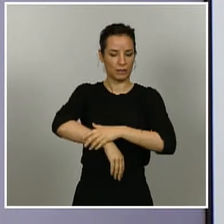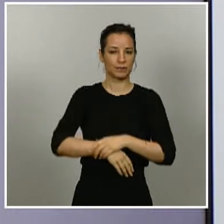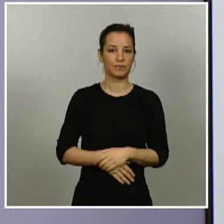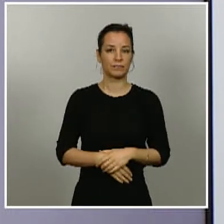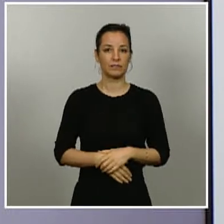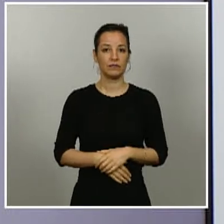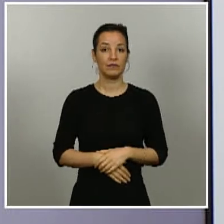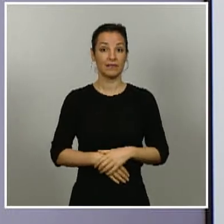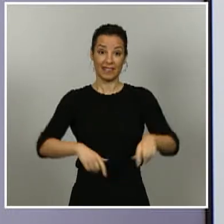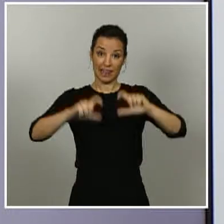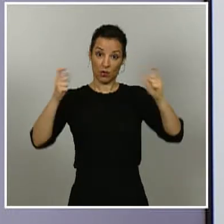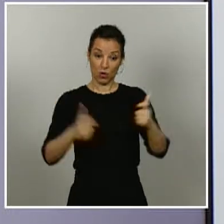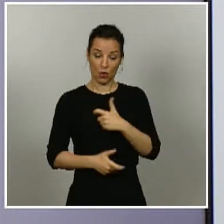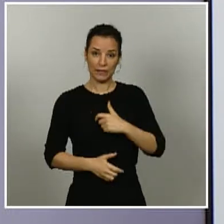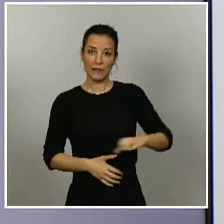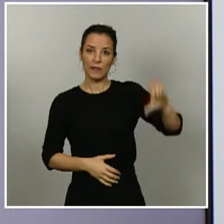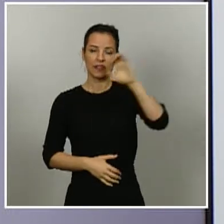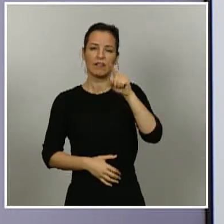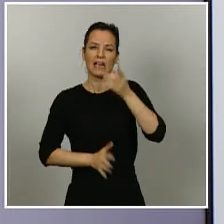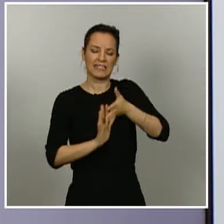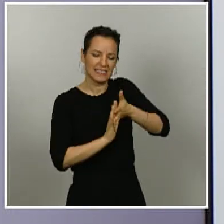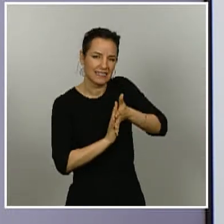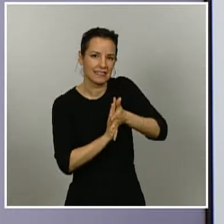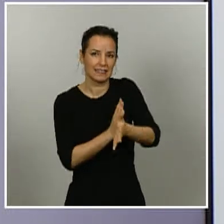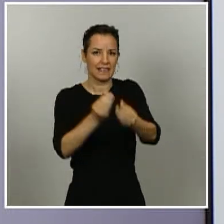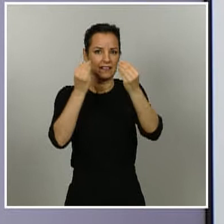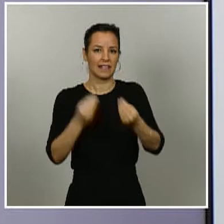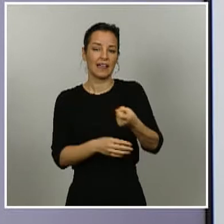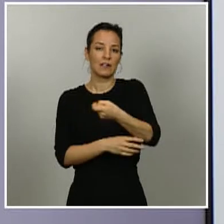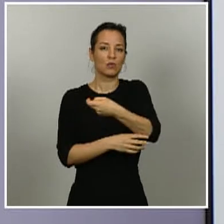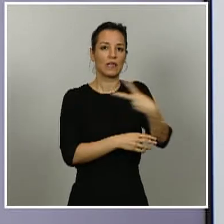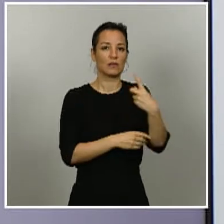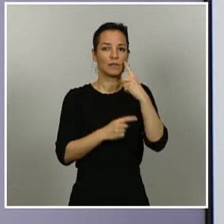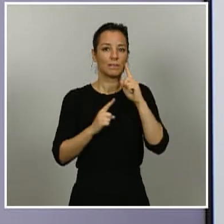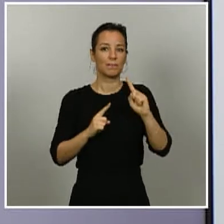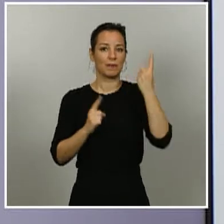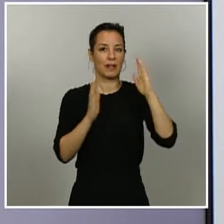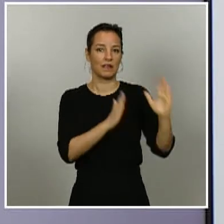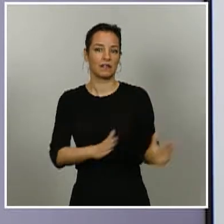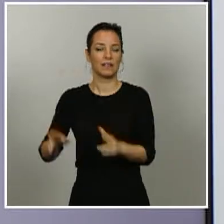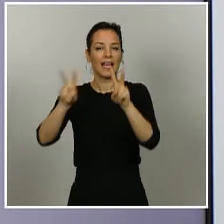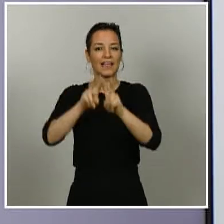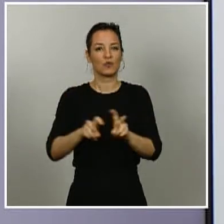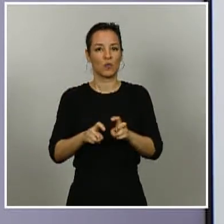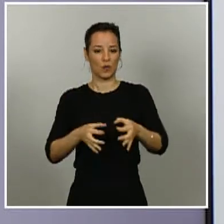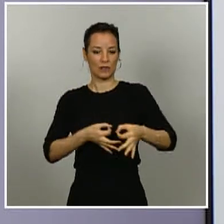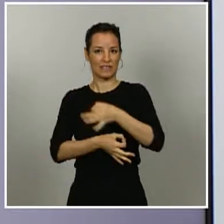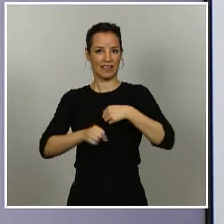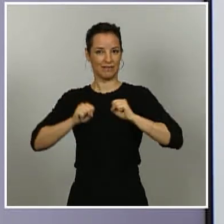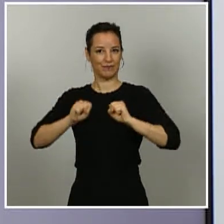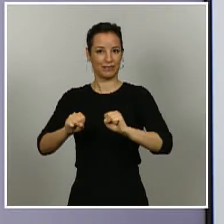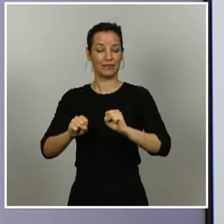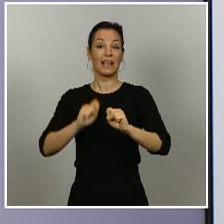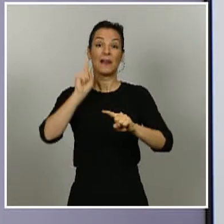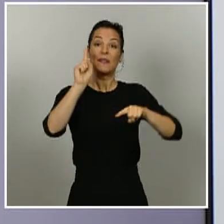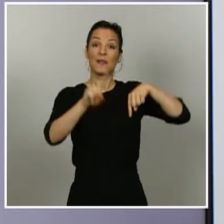a explicitar los resultados de la primera oleada del estudio de seroprevalencia, que serán presentados en rueda de prensa en